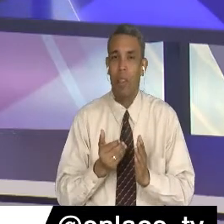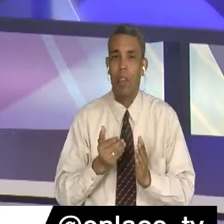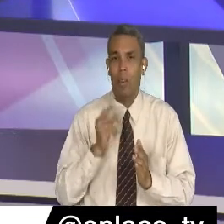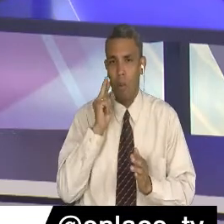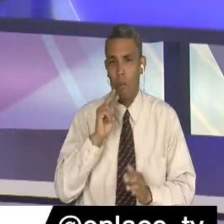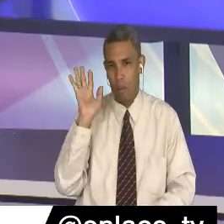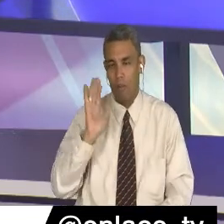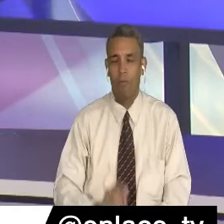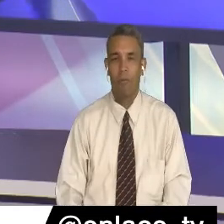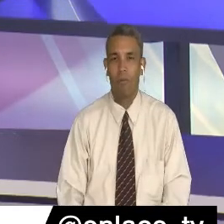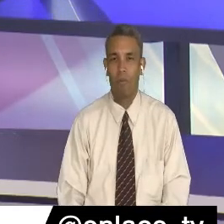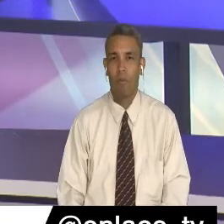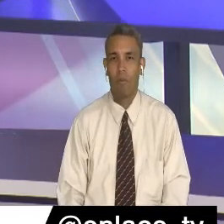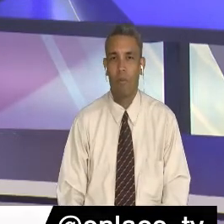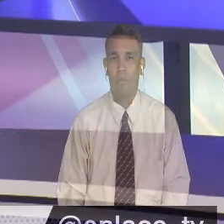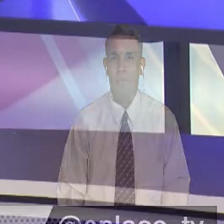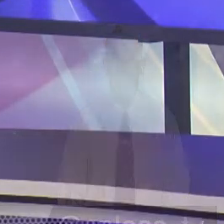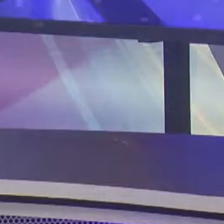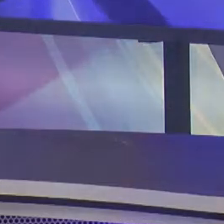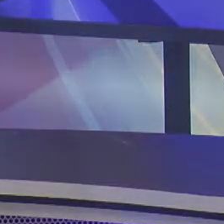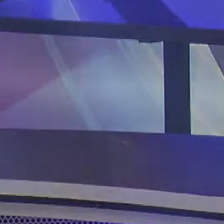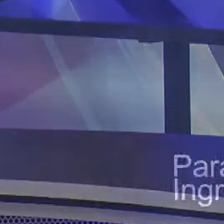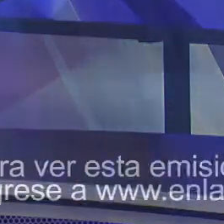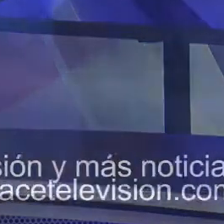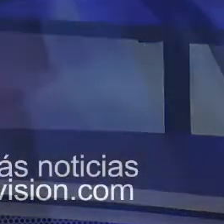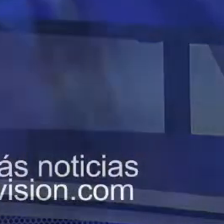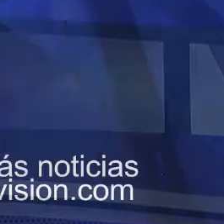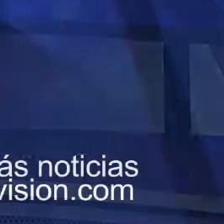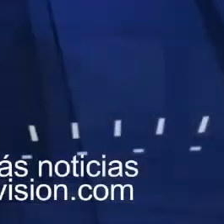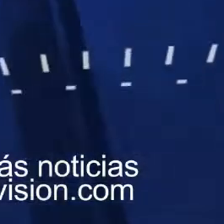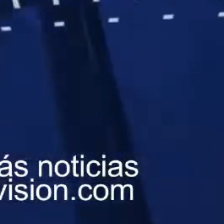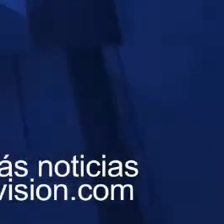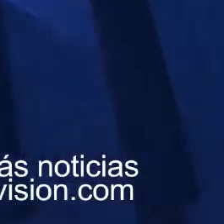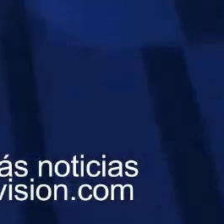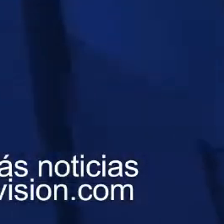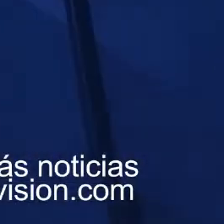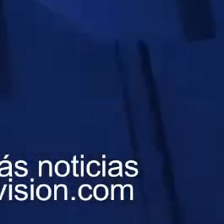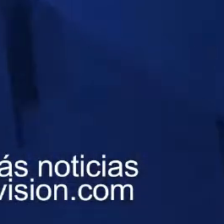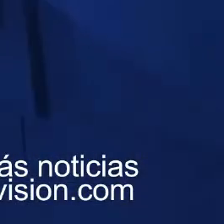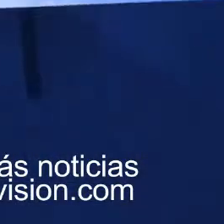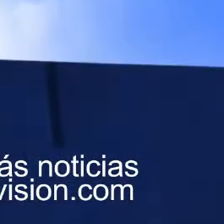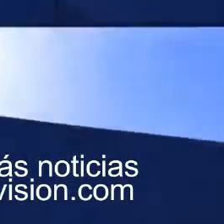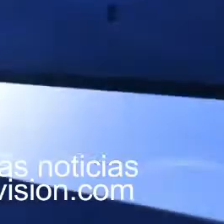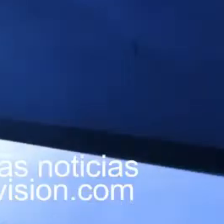que tengan todos una feliz noche.